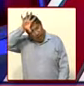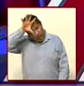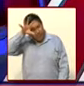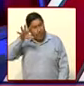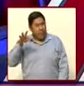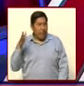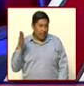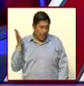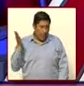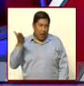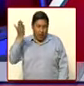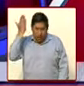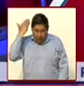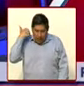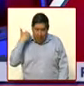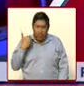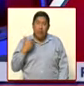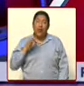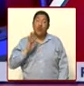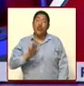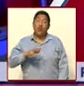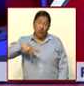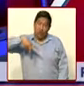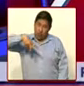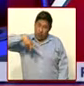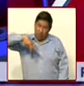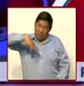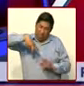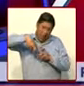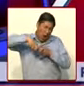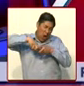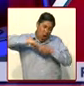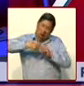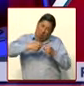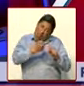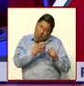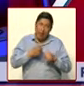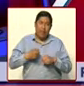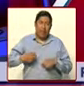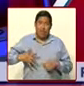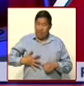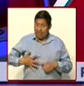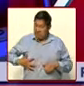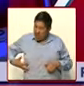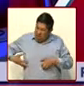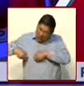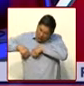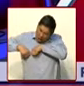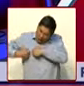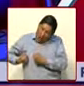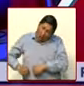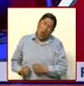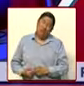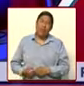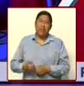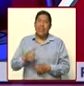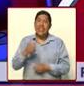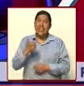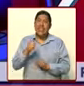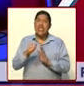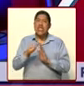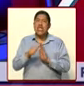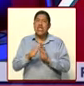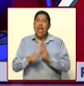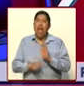raíz de este incidente se ha quedado con la pierna destrozada, sí, con las costillas también destrozadas. Fue sometida a 10